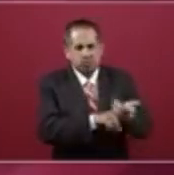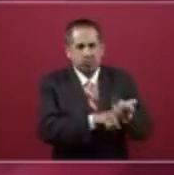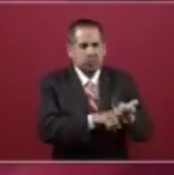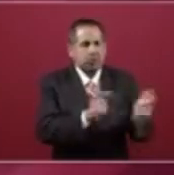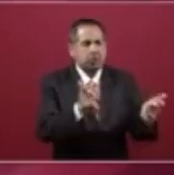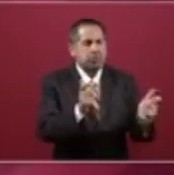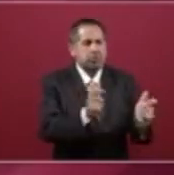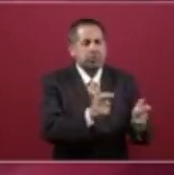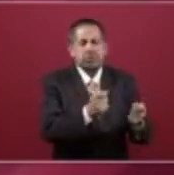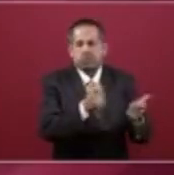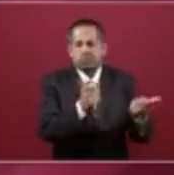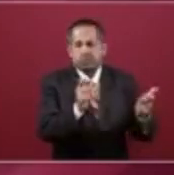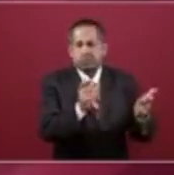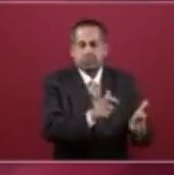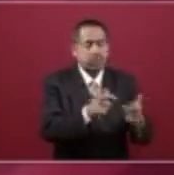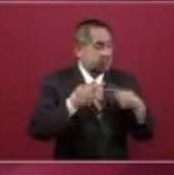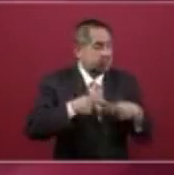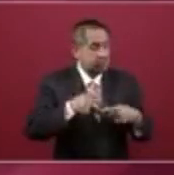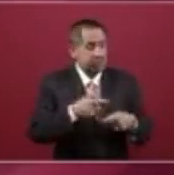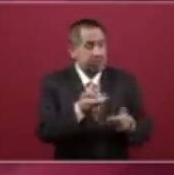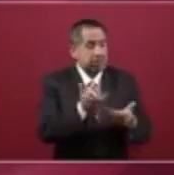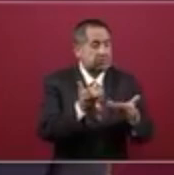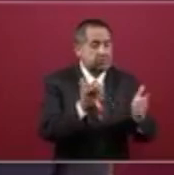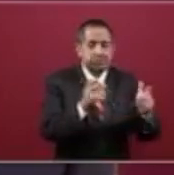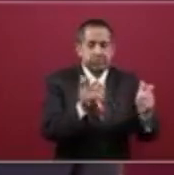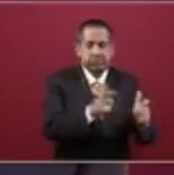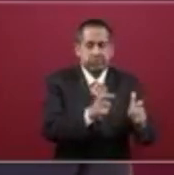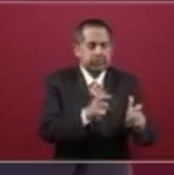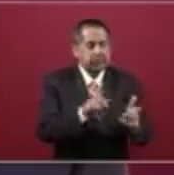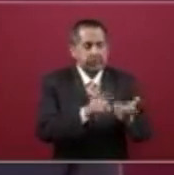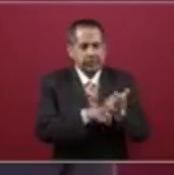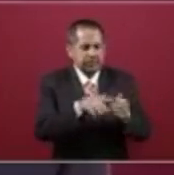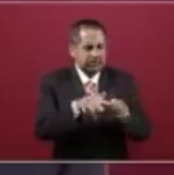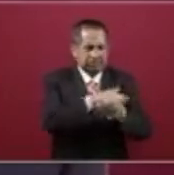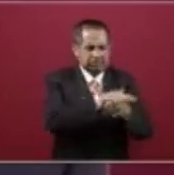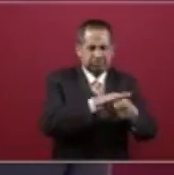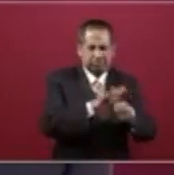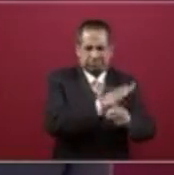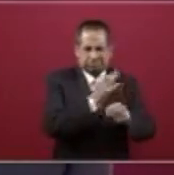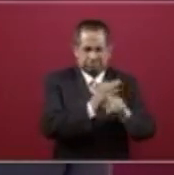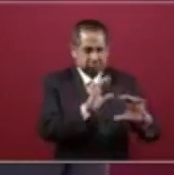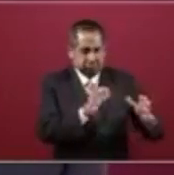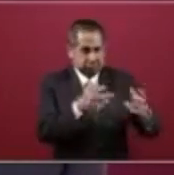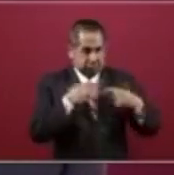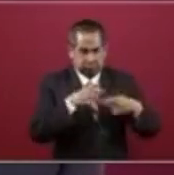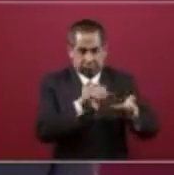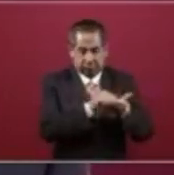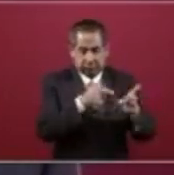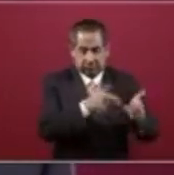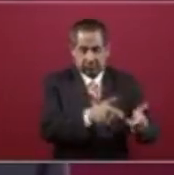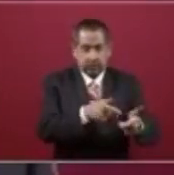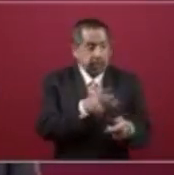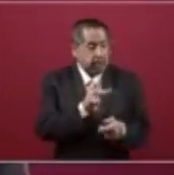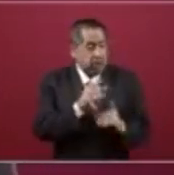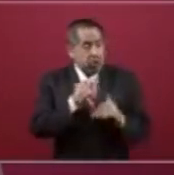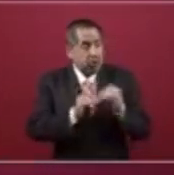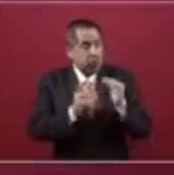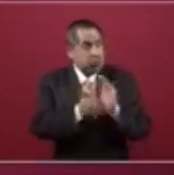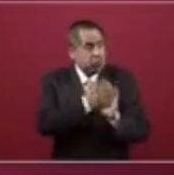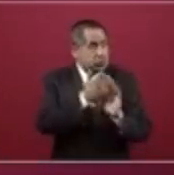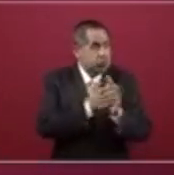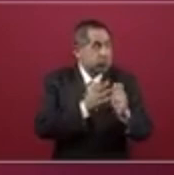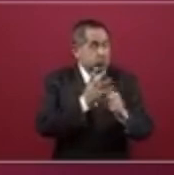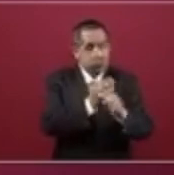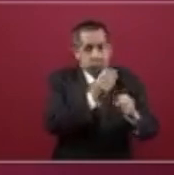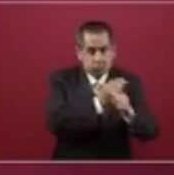reducción de personal, pero en general se mantuvo, pero las obras